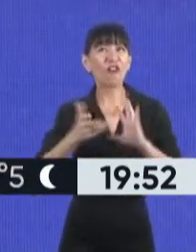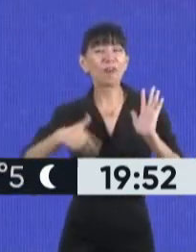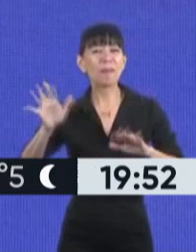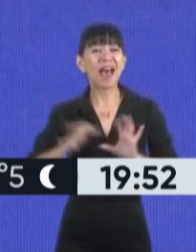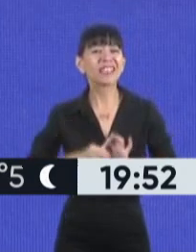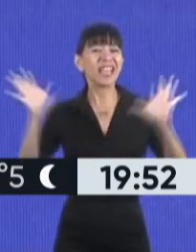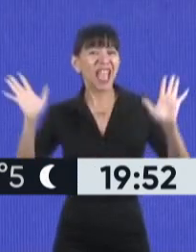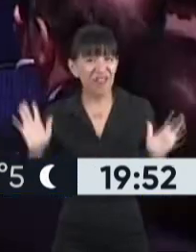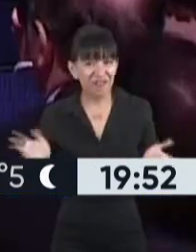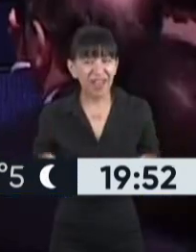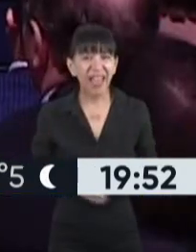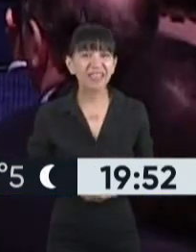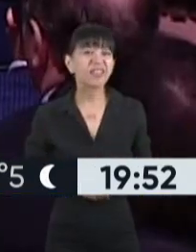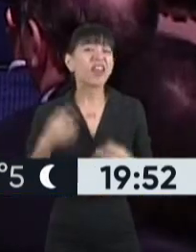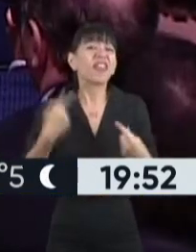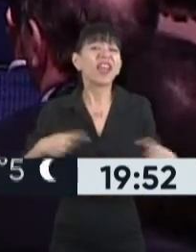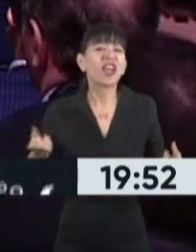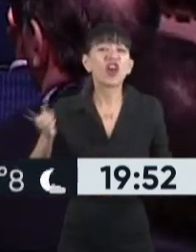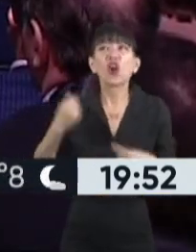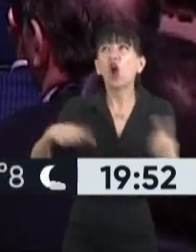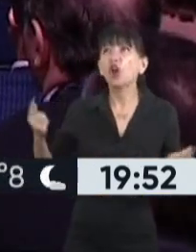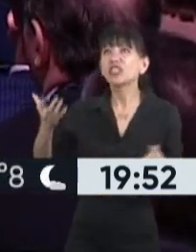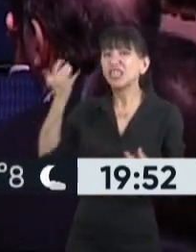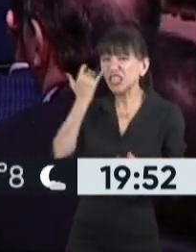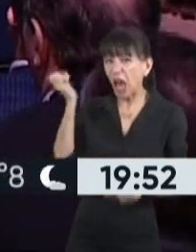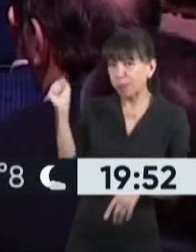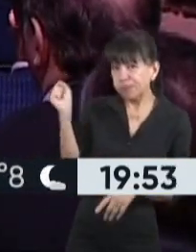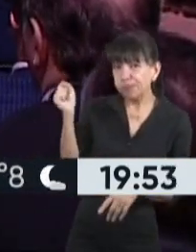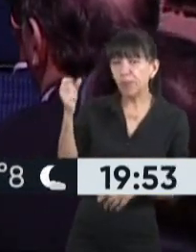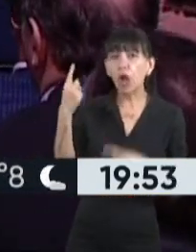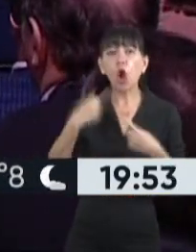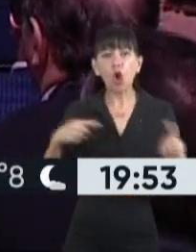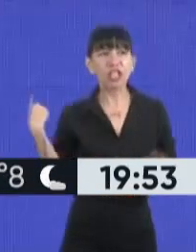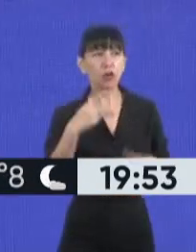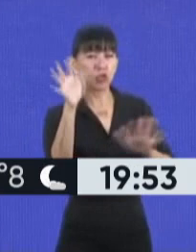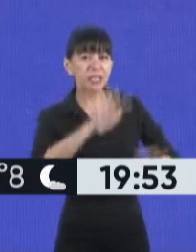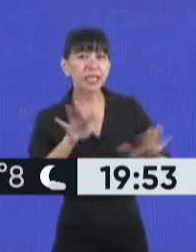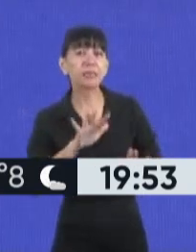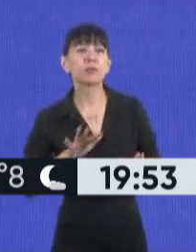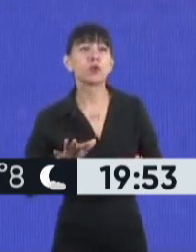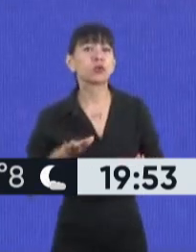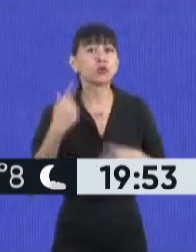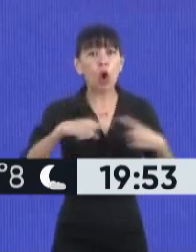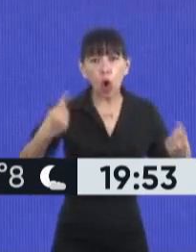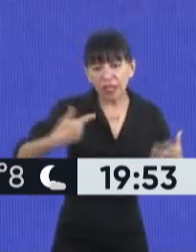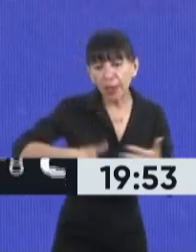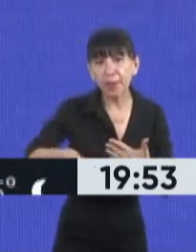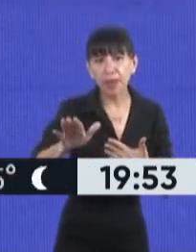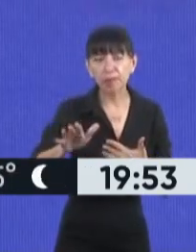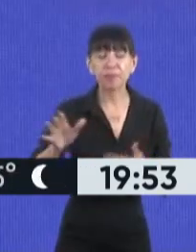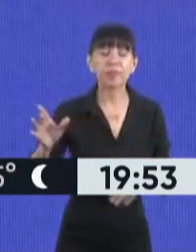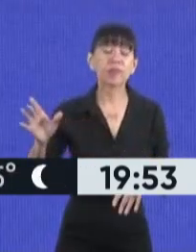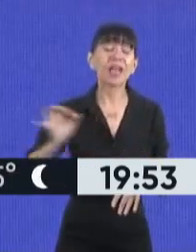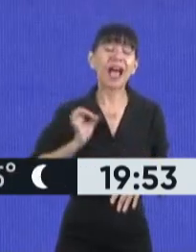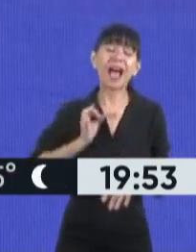lo que tenemos, sobre lo que hicimos, sobre lo que se viene. Nos han tocado realmente años muy difíciles, no hace